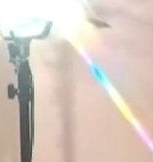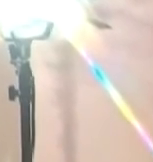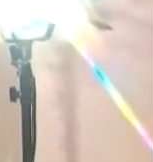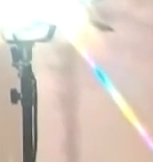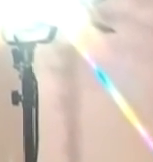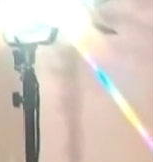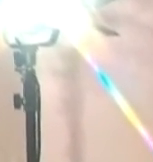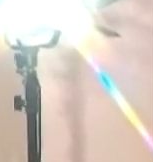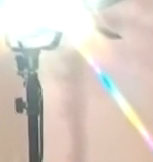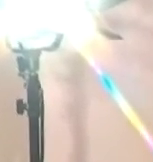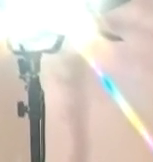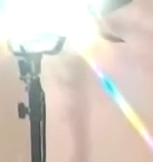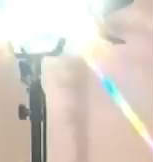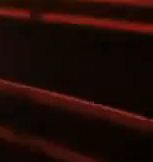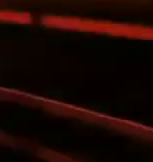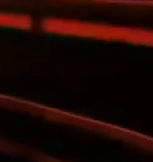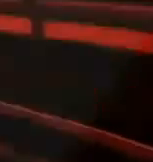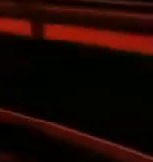oscuridad.